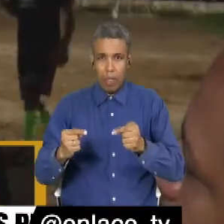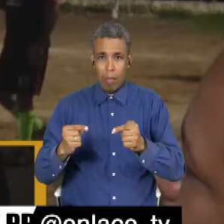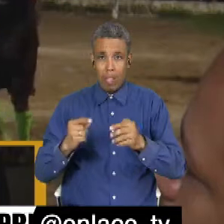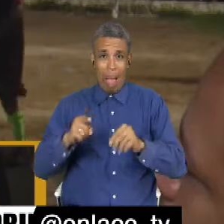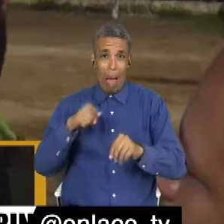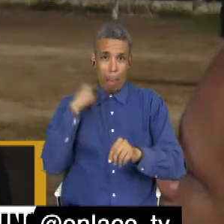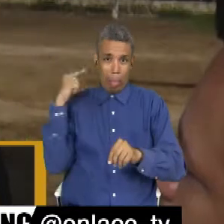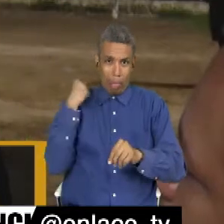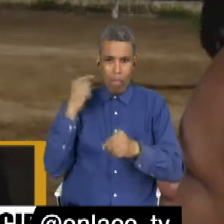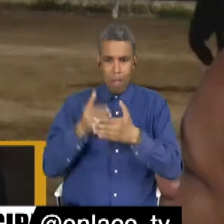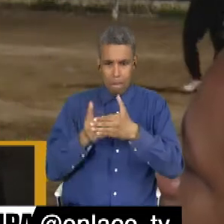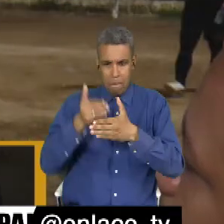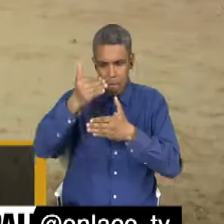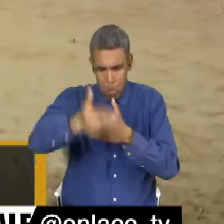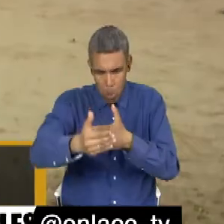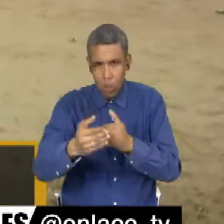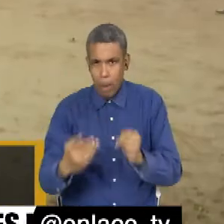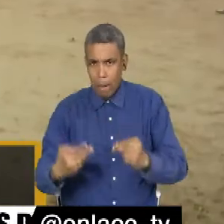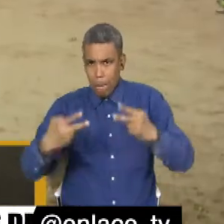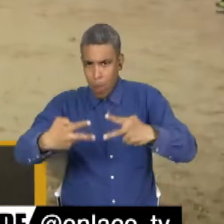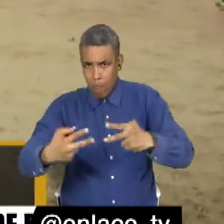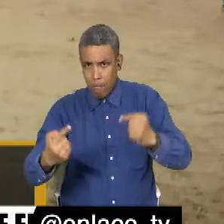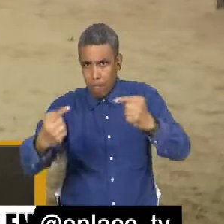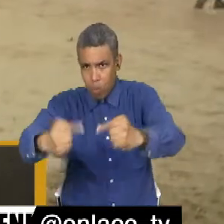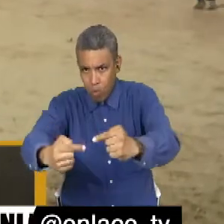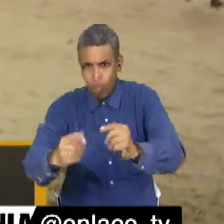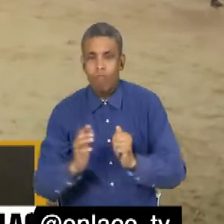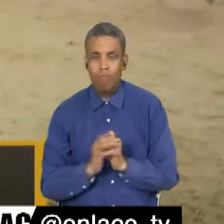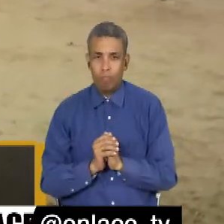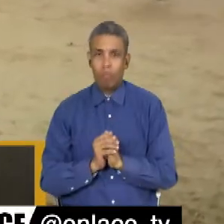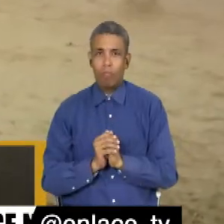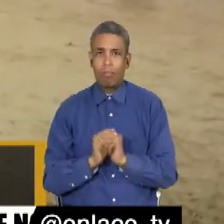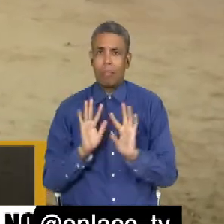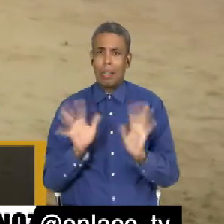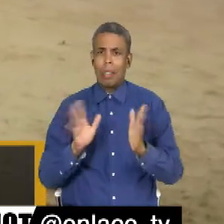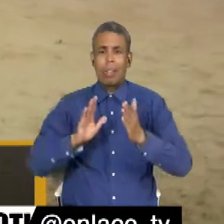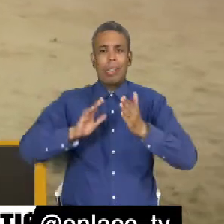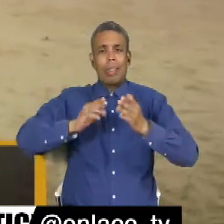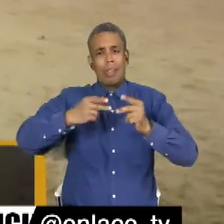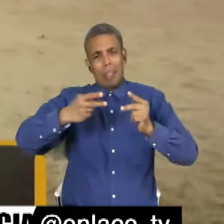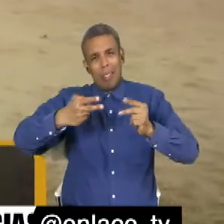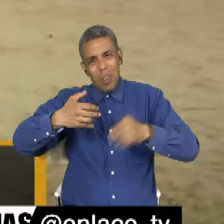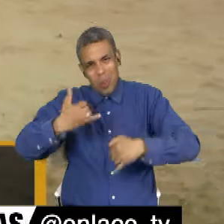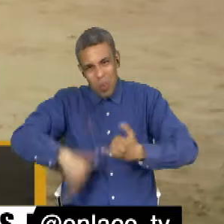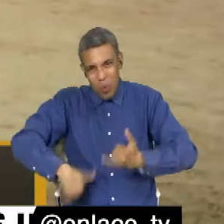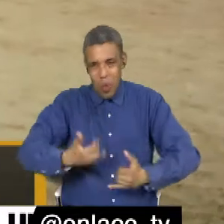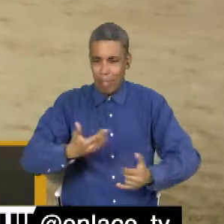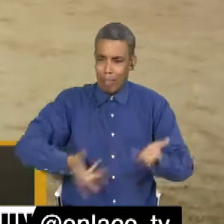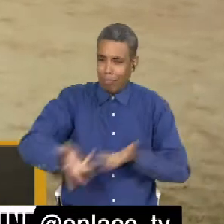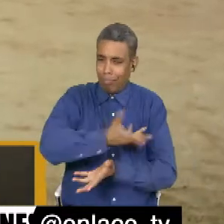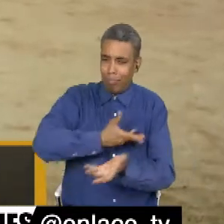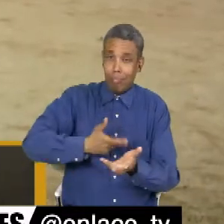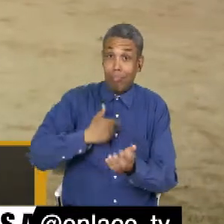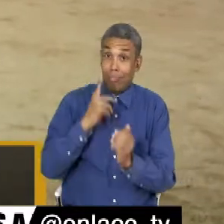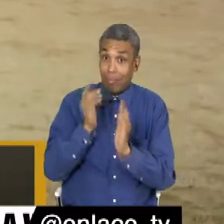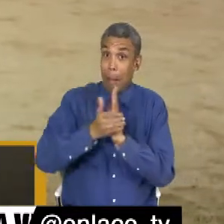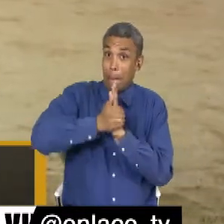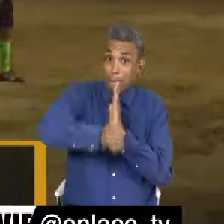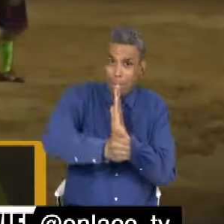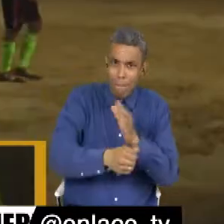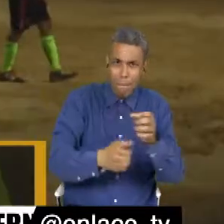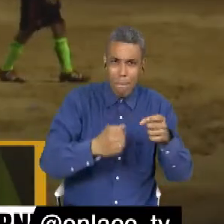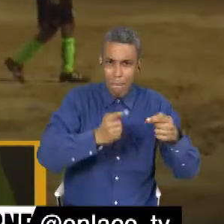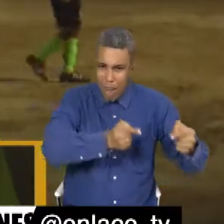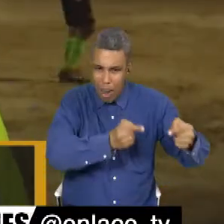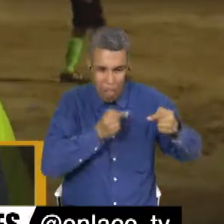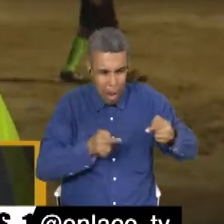semifinales, ida y vuelta, y se juega la final. Los participantes pasan un rato de sano esparcimiento y a pesar de ser recreativo, el nivel es competitivo.